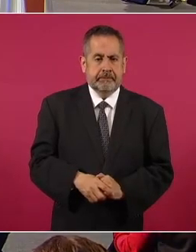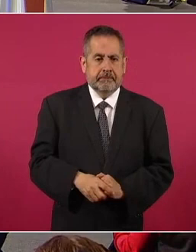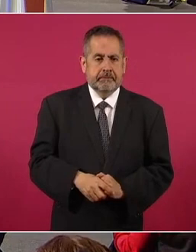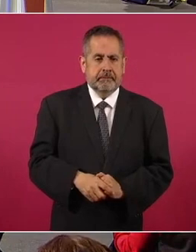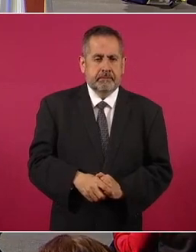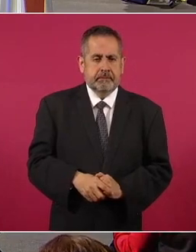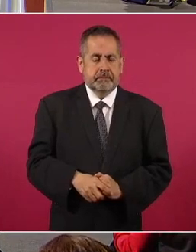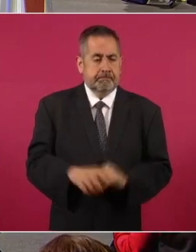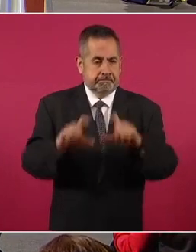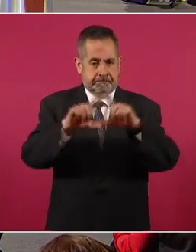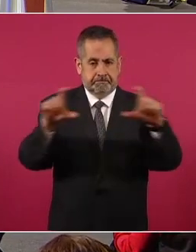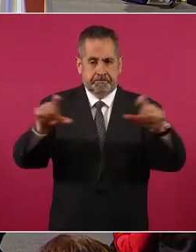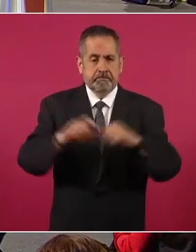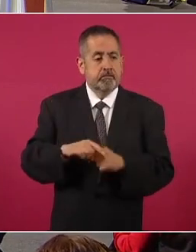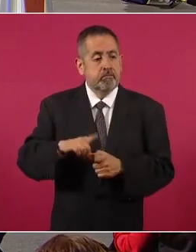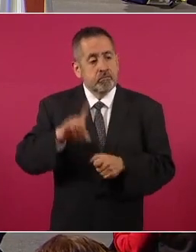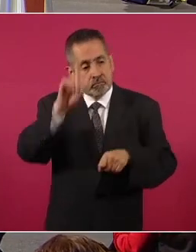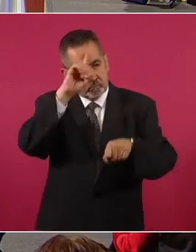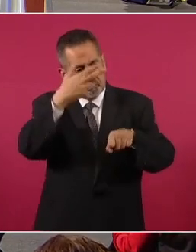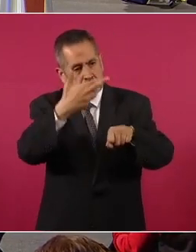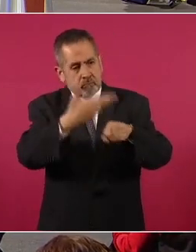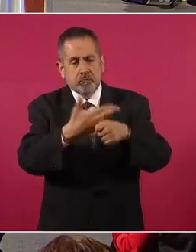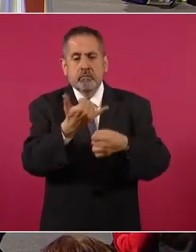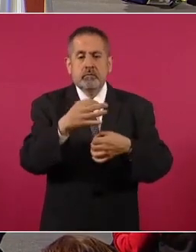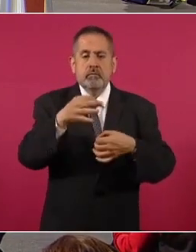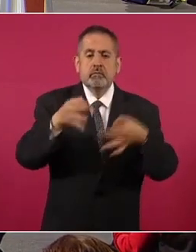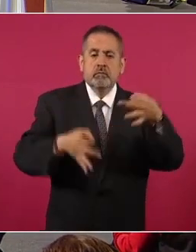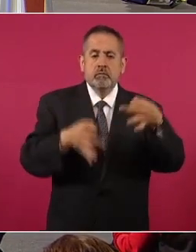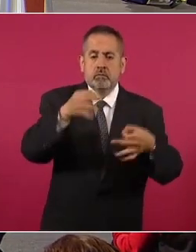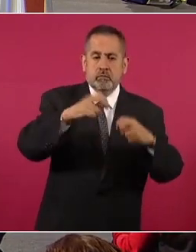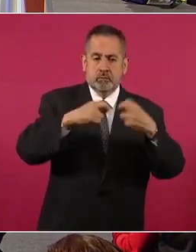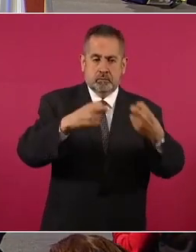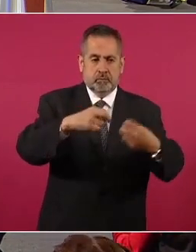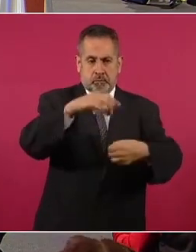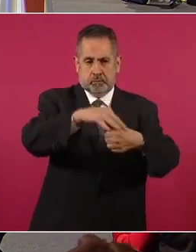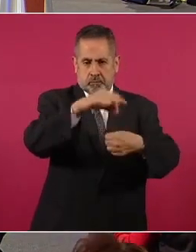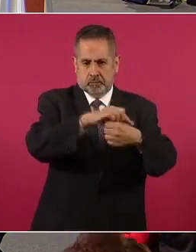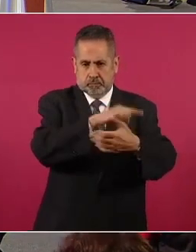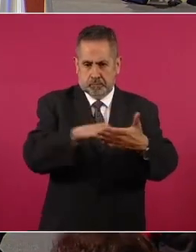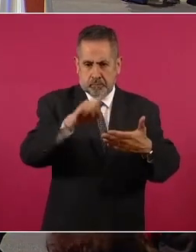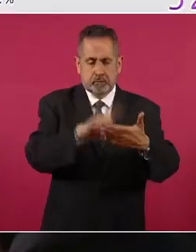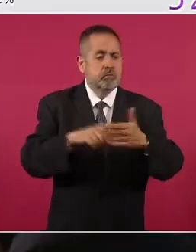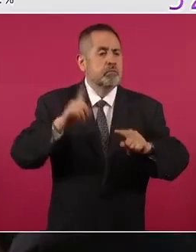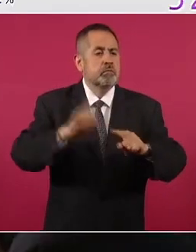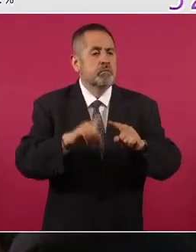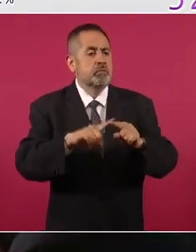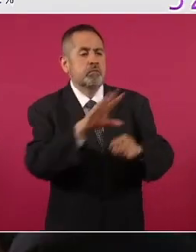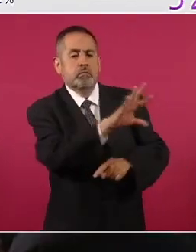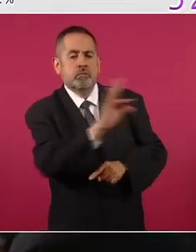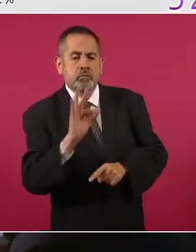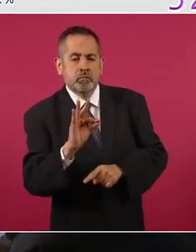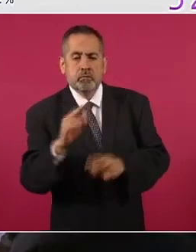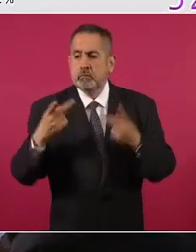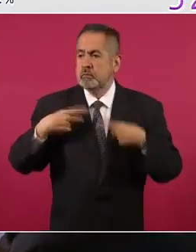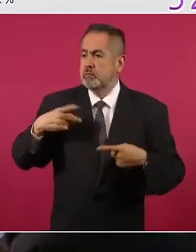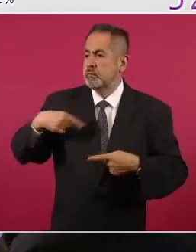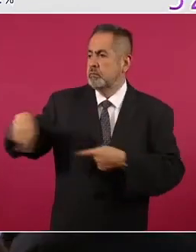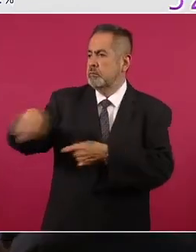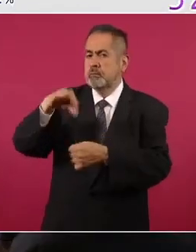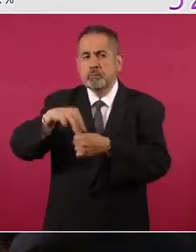Que los consejeros y magistrados electorales sean elegidos directamente por la